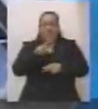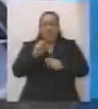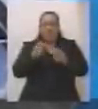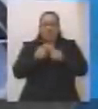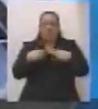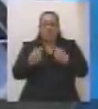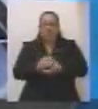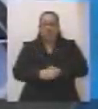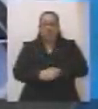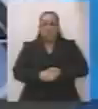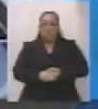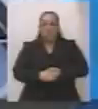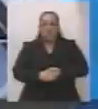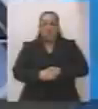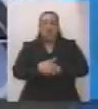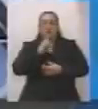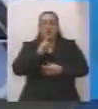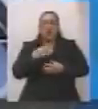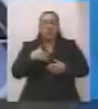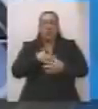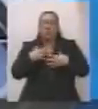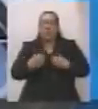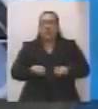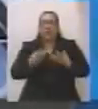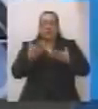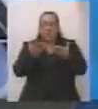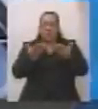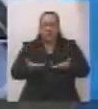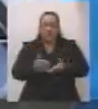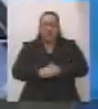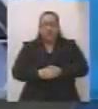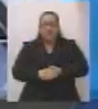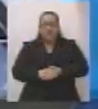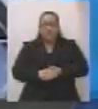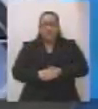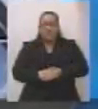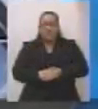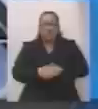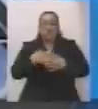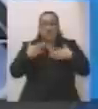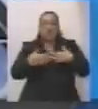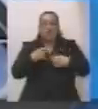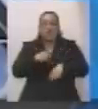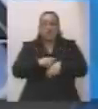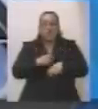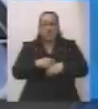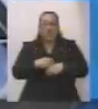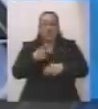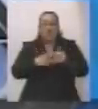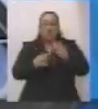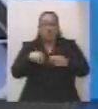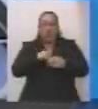130 congresistas, estamos muy felices realmente que usted esté aquí. Es grato este motivo de satisfacción